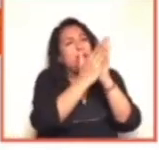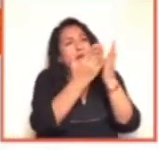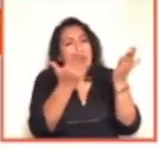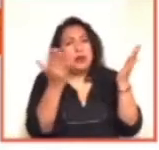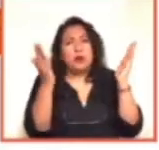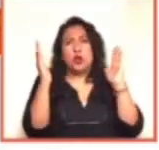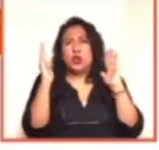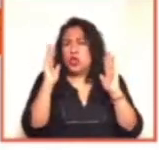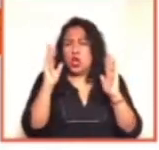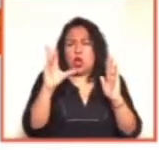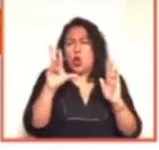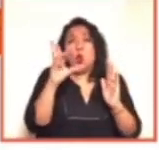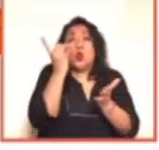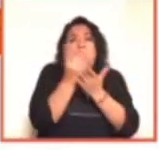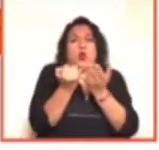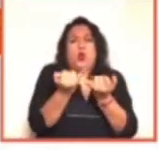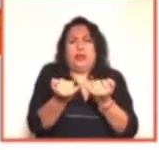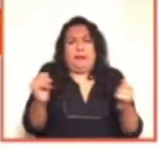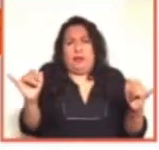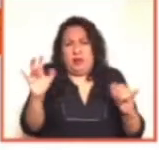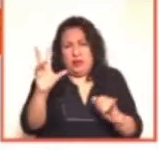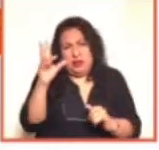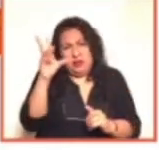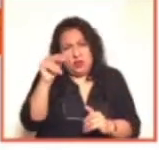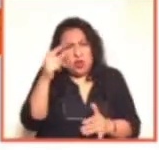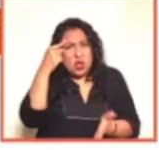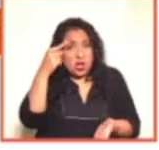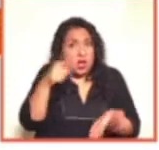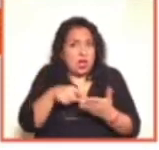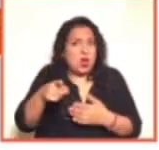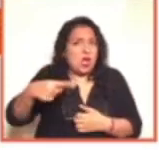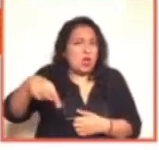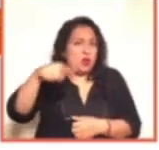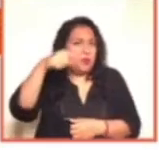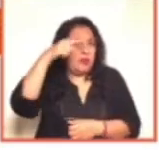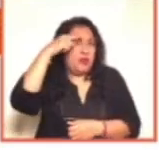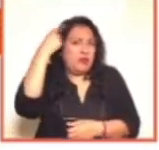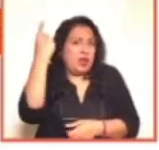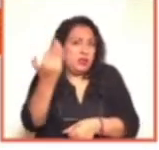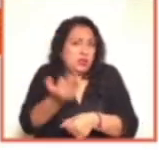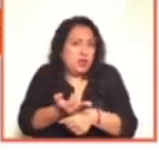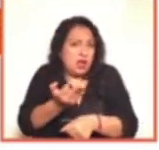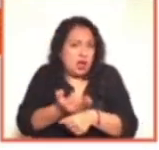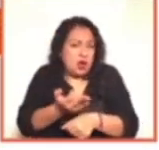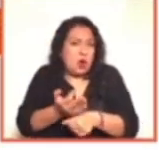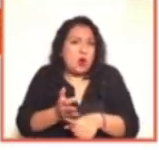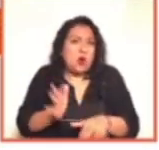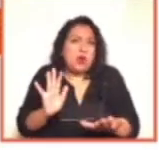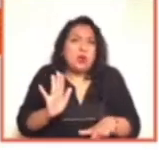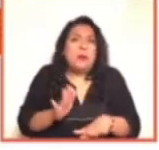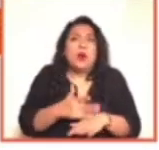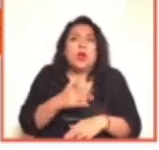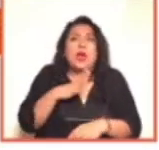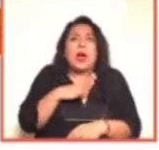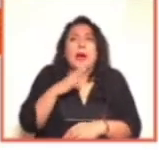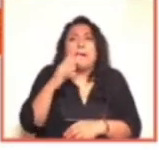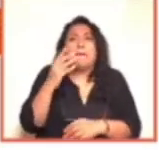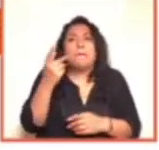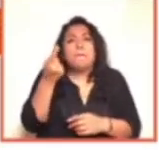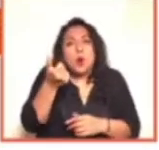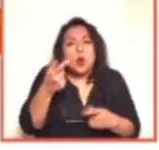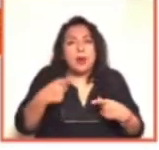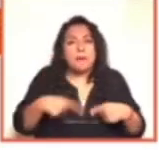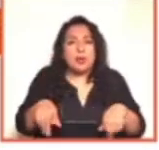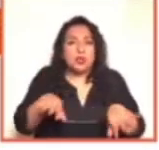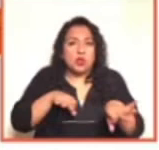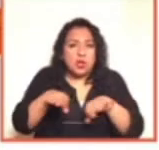las independientes, que creo que la tienen un poco más fácil ahorita, porque pues tienen menos personal, tienen